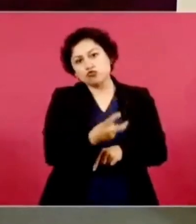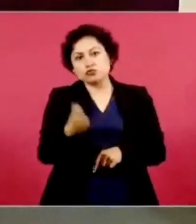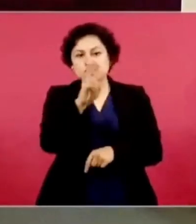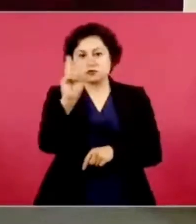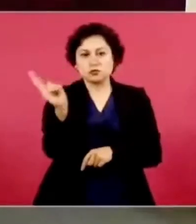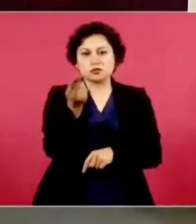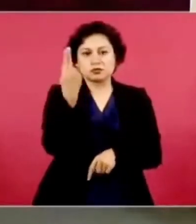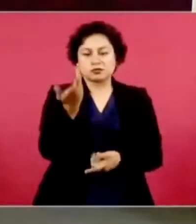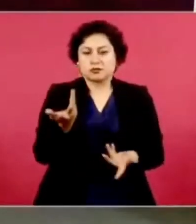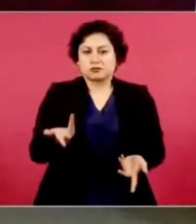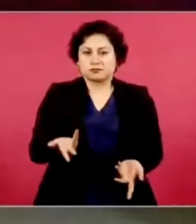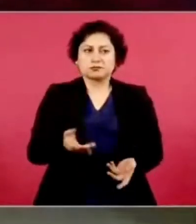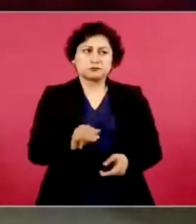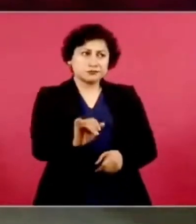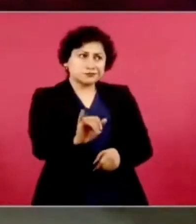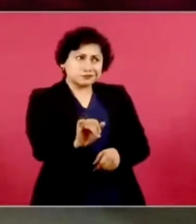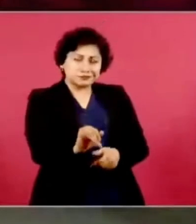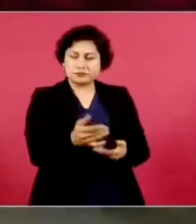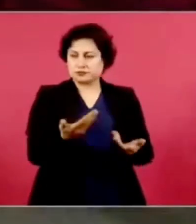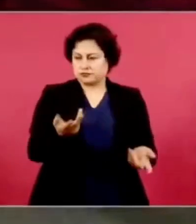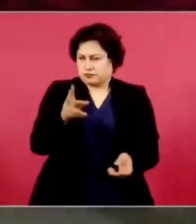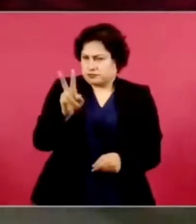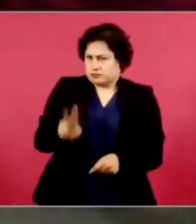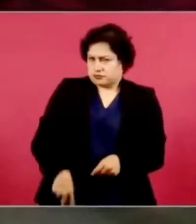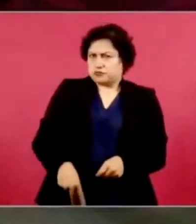y es muy buen sistema